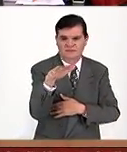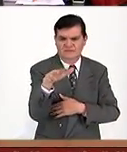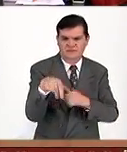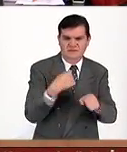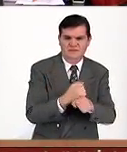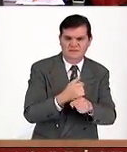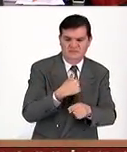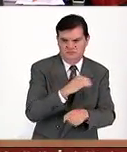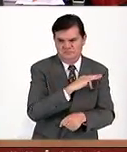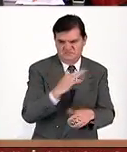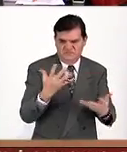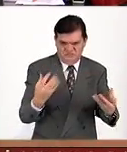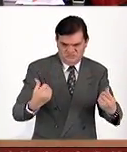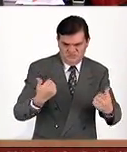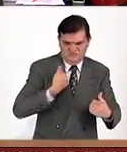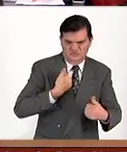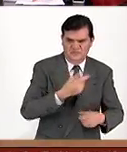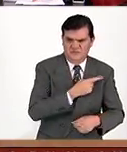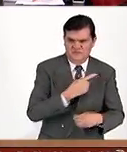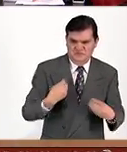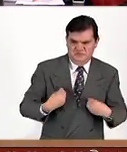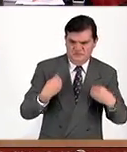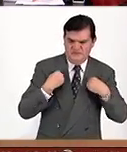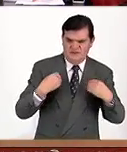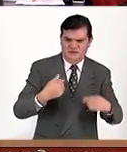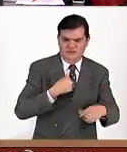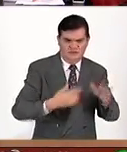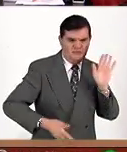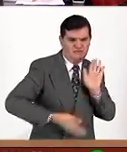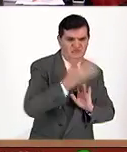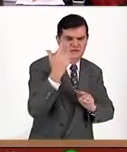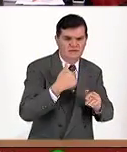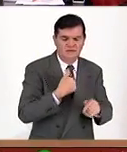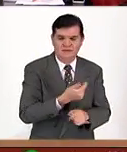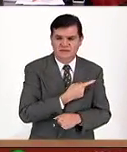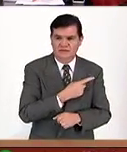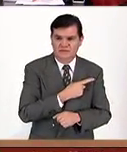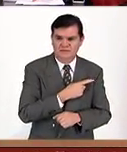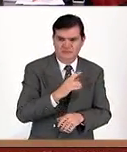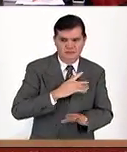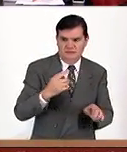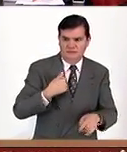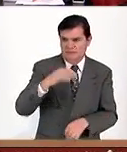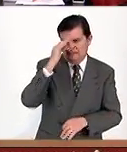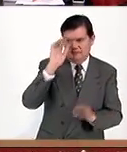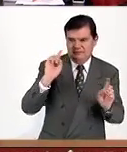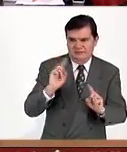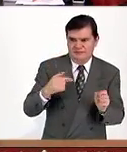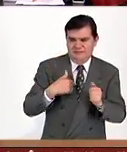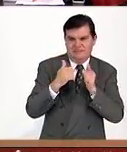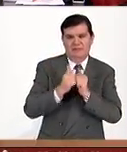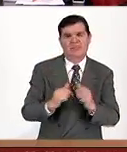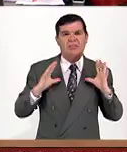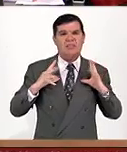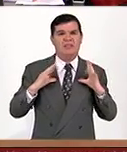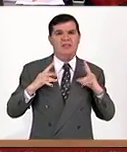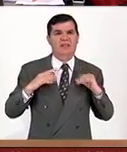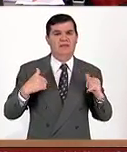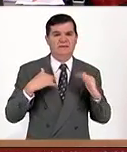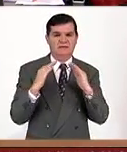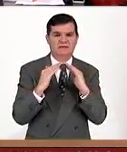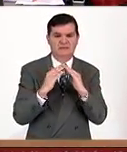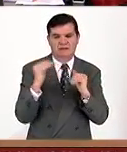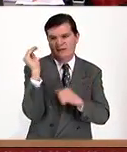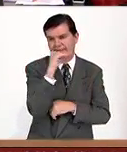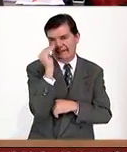es poder hacer mi vida, salir, irme. En la actualidad de tontos se van, están comodísimos en casa. Claro.